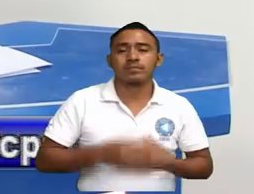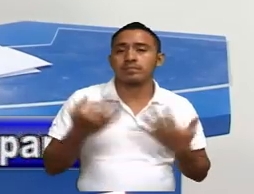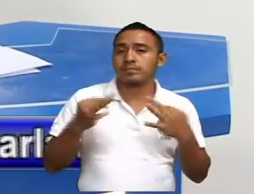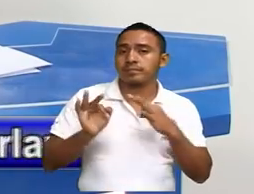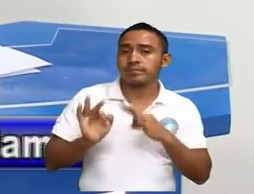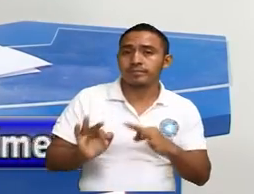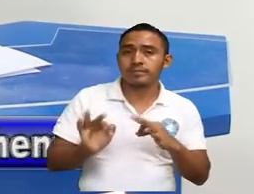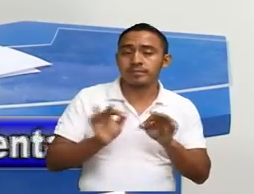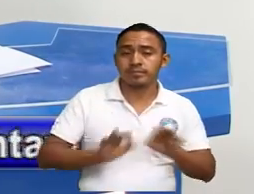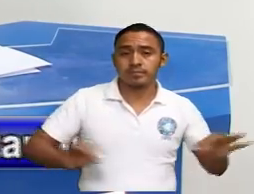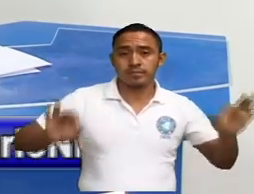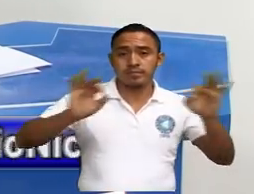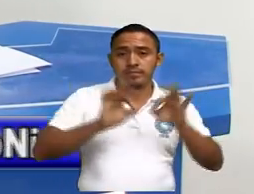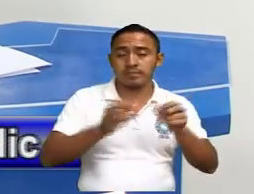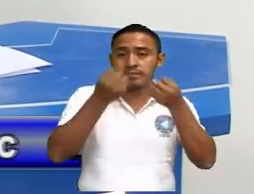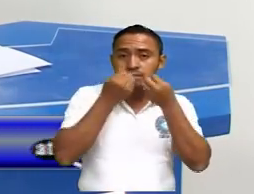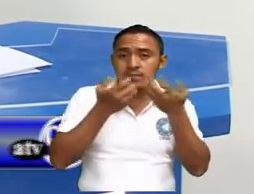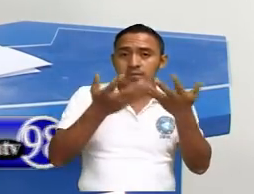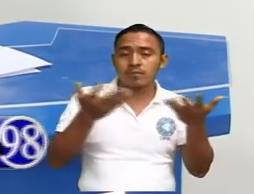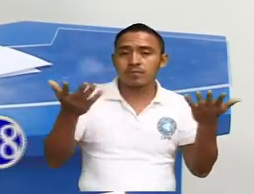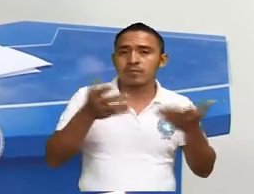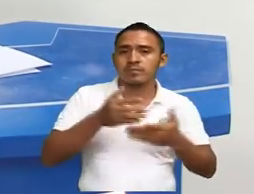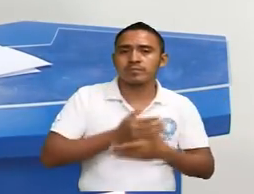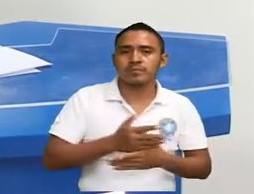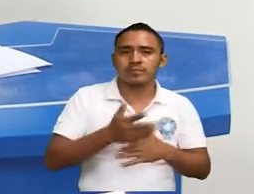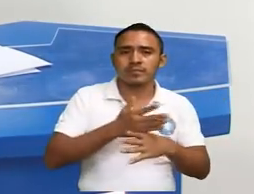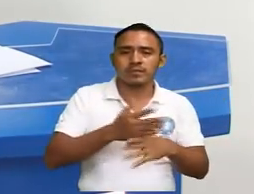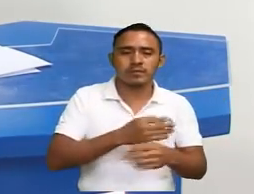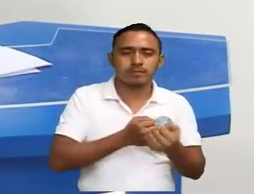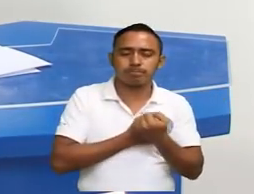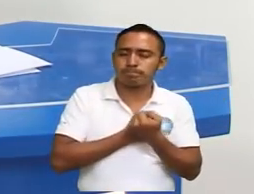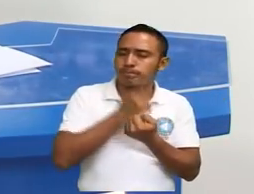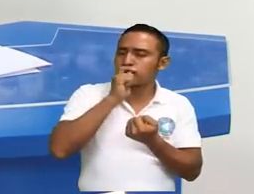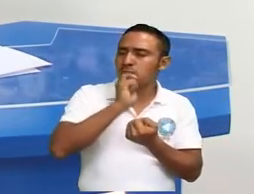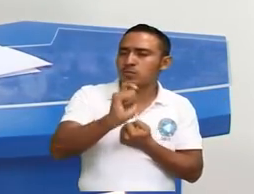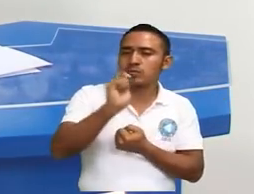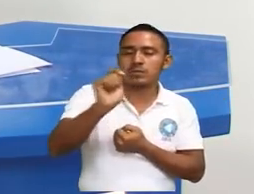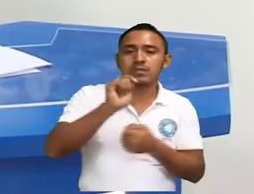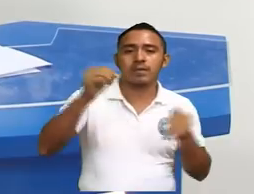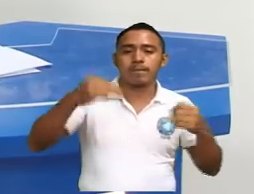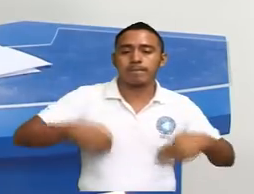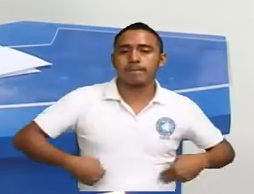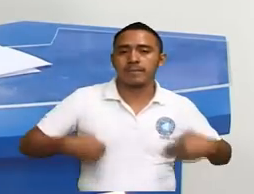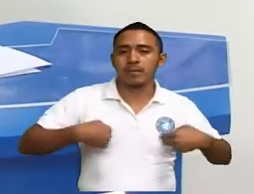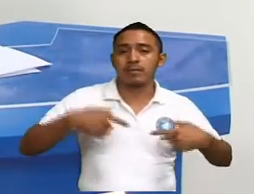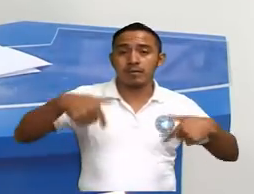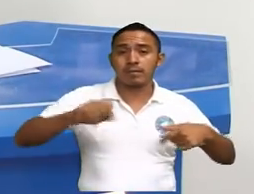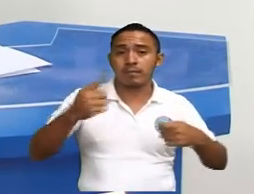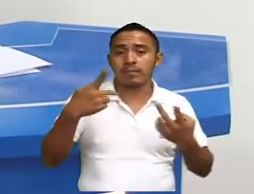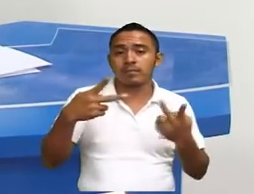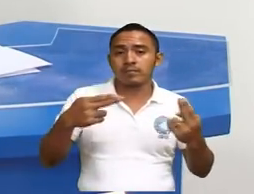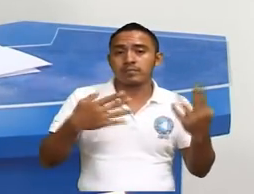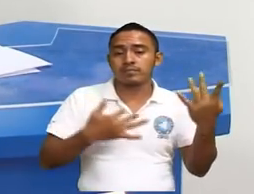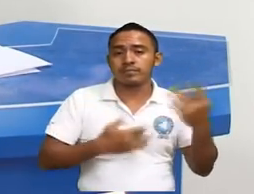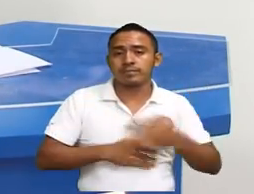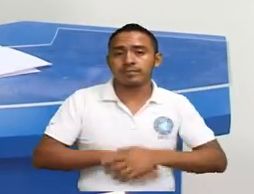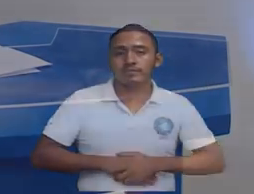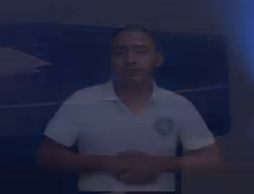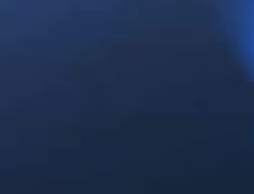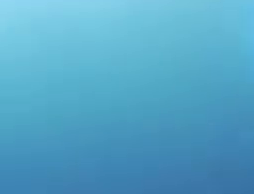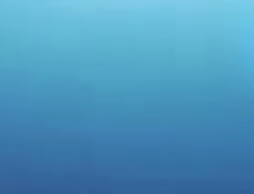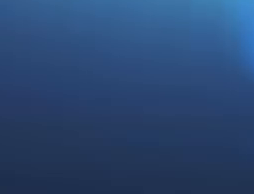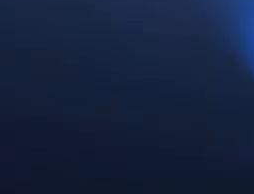Bien importante las noticias para esas y esos amantes de la moda y la costura. Tenemos que hacer nuestra primera pausa, pero ya volvemos.